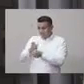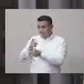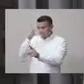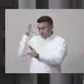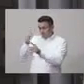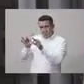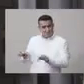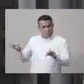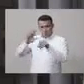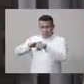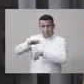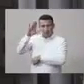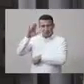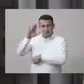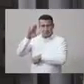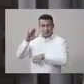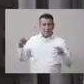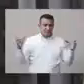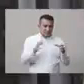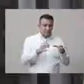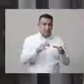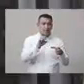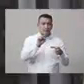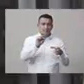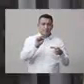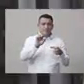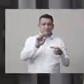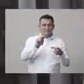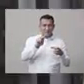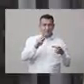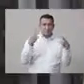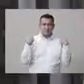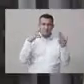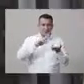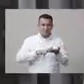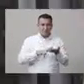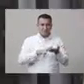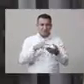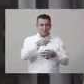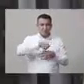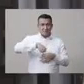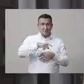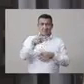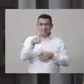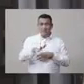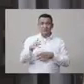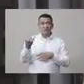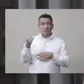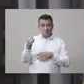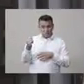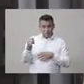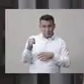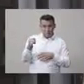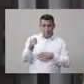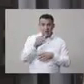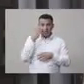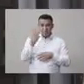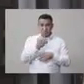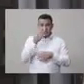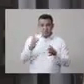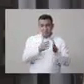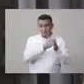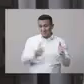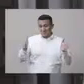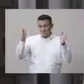junio concluye de manera formal el ciclo escolar 2019-2020. A nuestros más de 240 mil